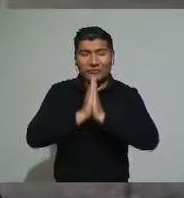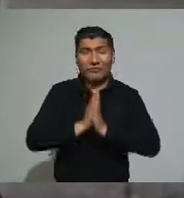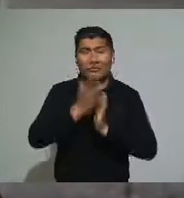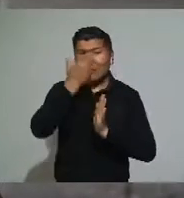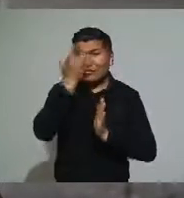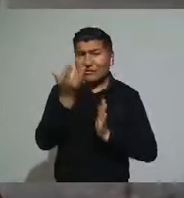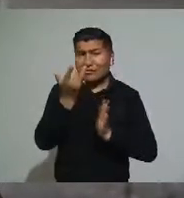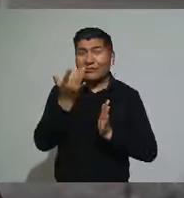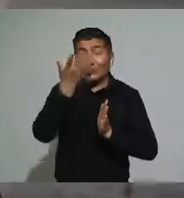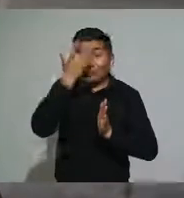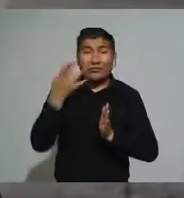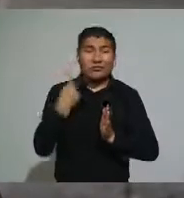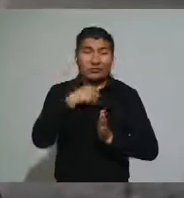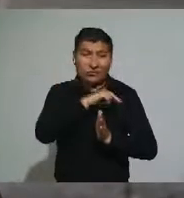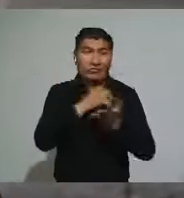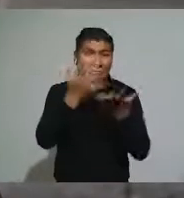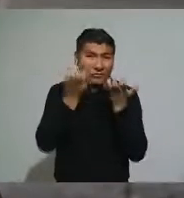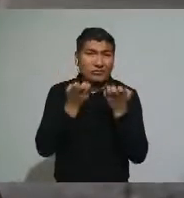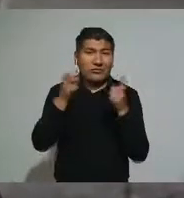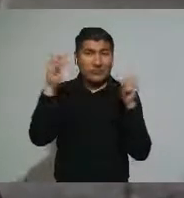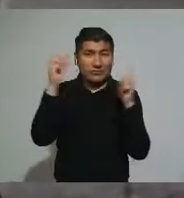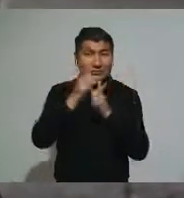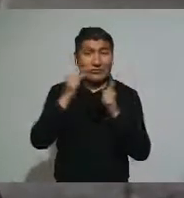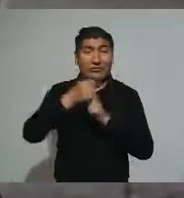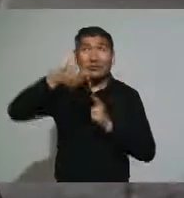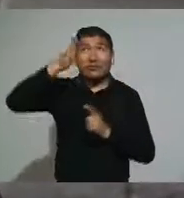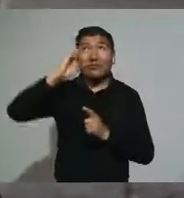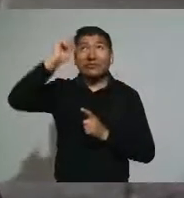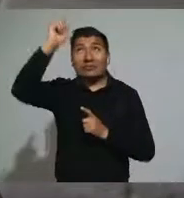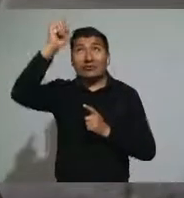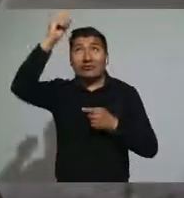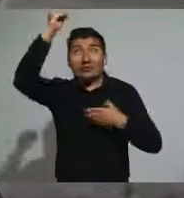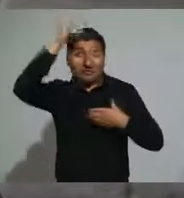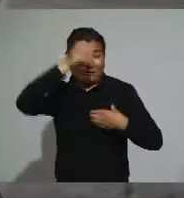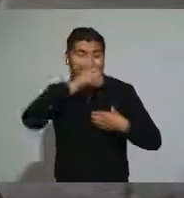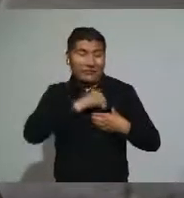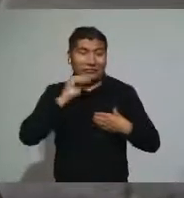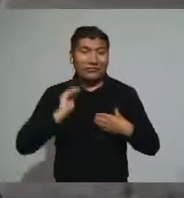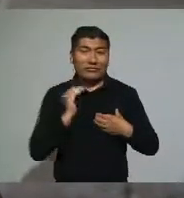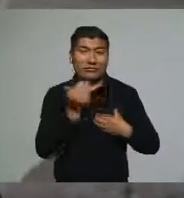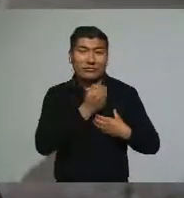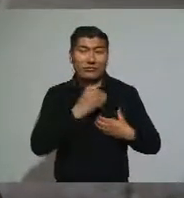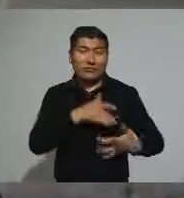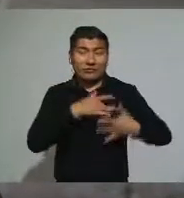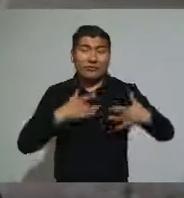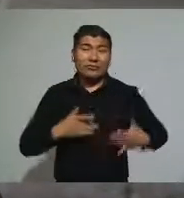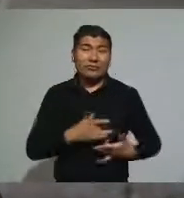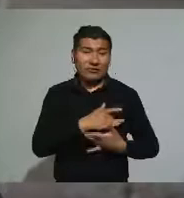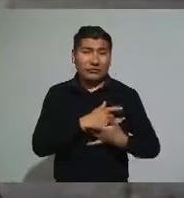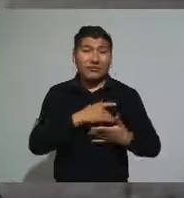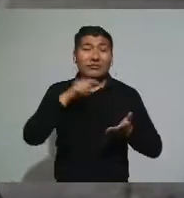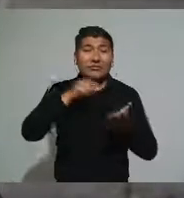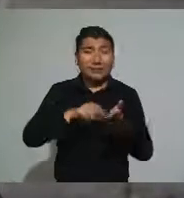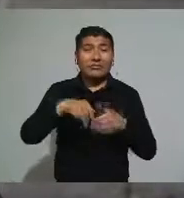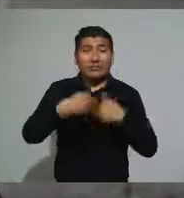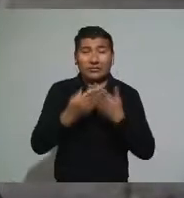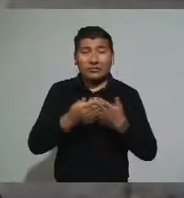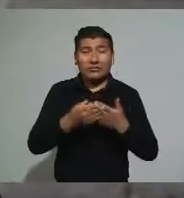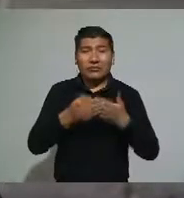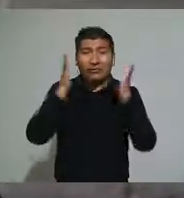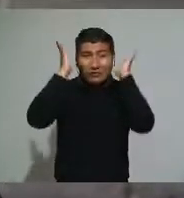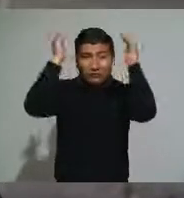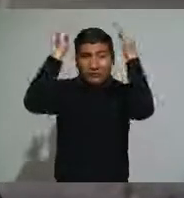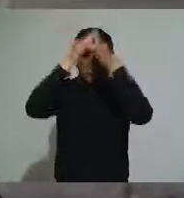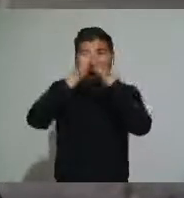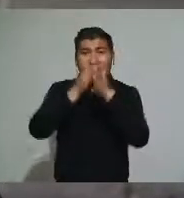qué? Porque queremos que la palabra de Dios entre en nuestros corazones. Así como el sacerdote que